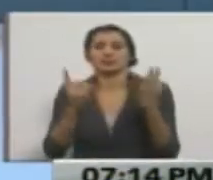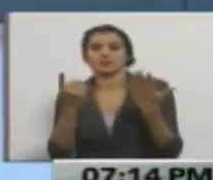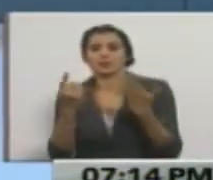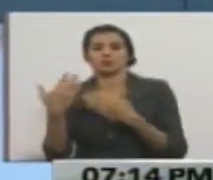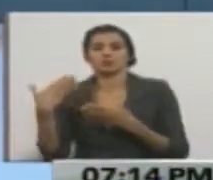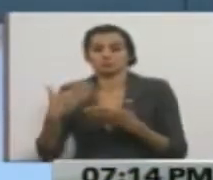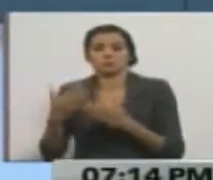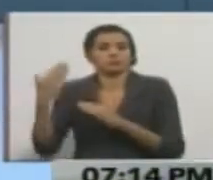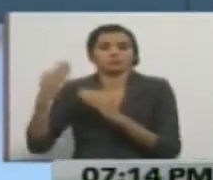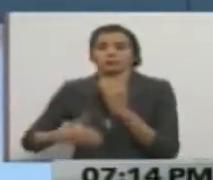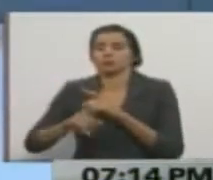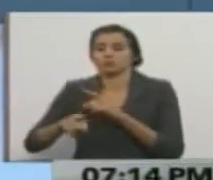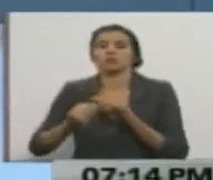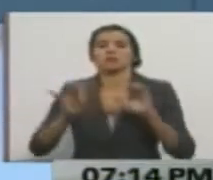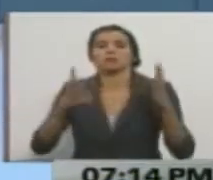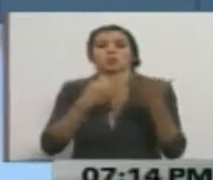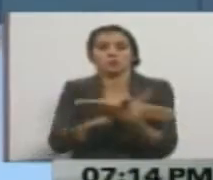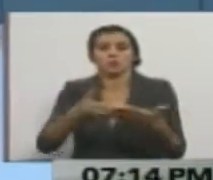por